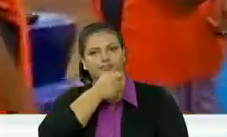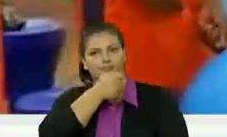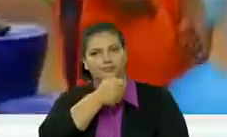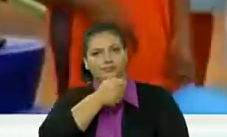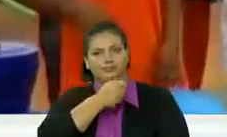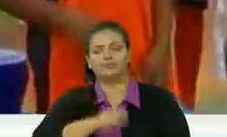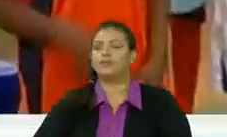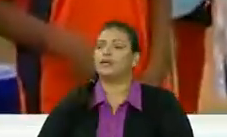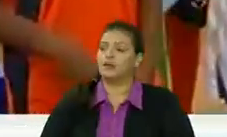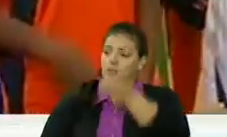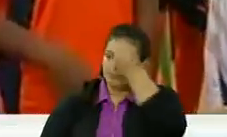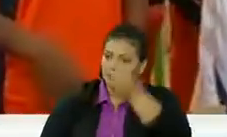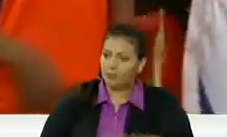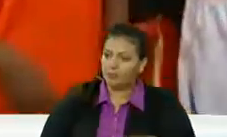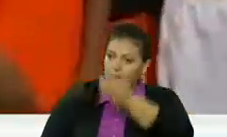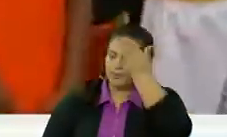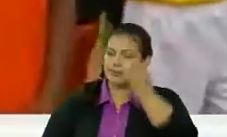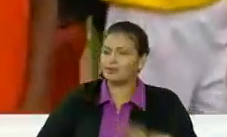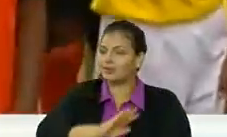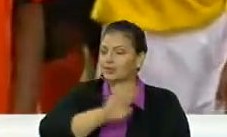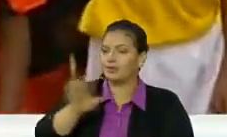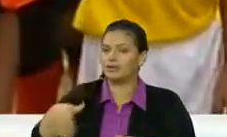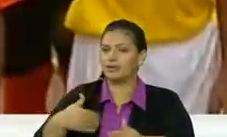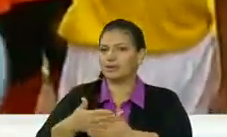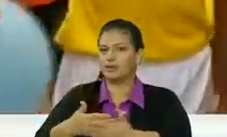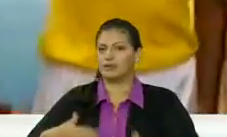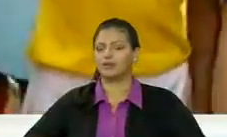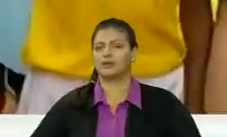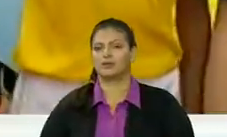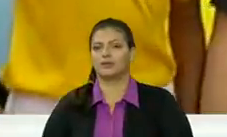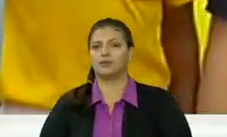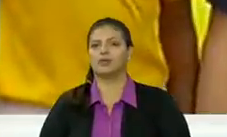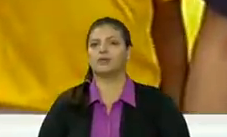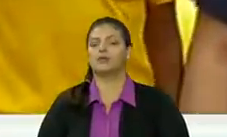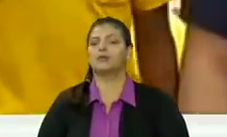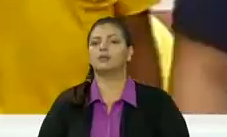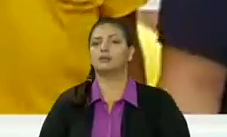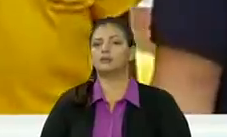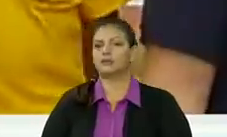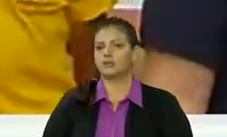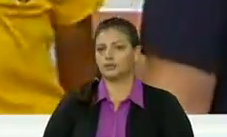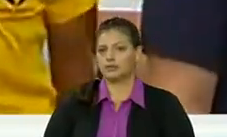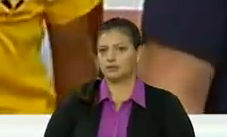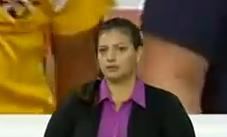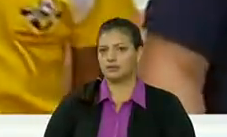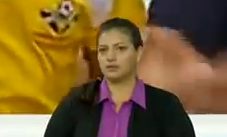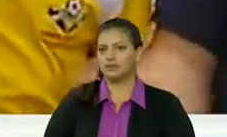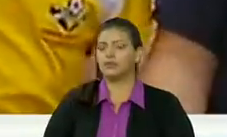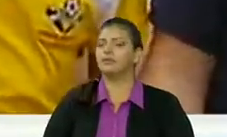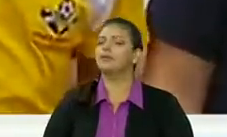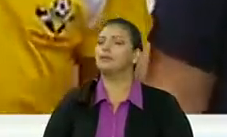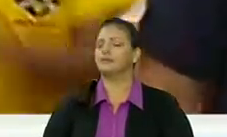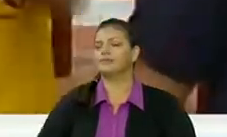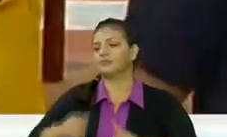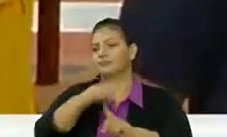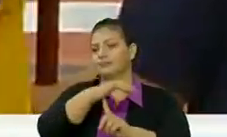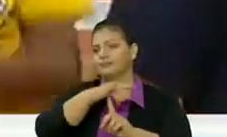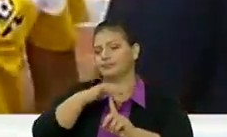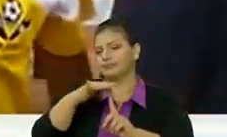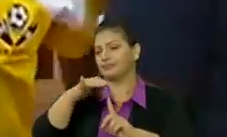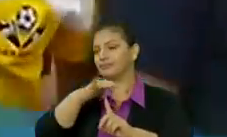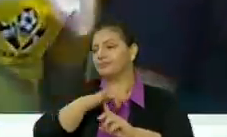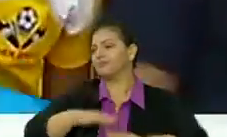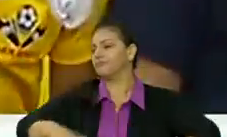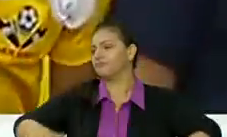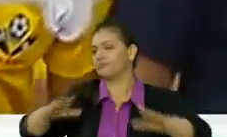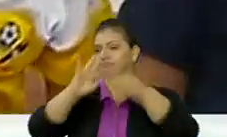saludo para todos. Era un requerimiento de la comunidad, ¿no?, que se haga mantenimiento en todo el parque. Y el día de hoy, por celebrar aquí